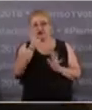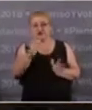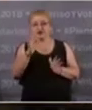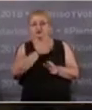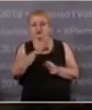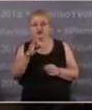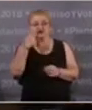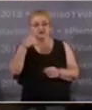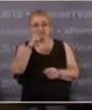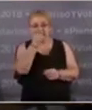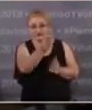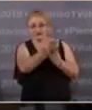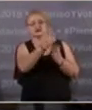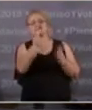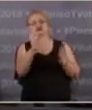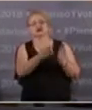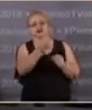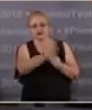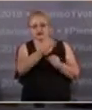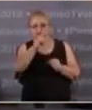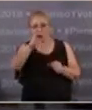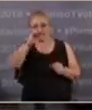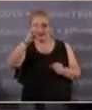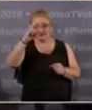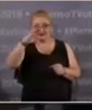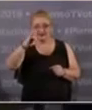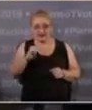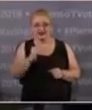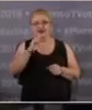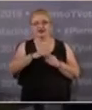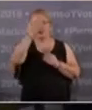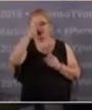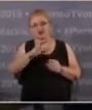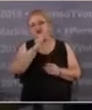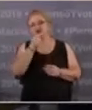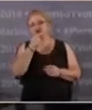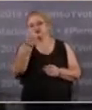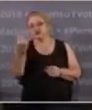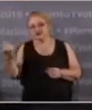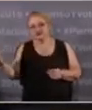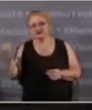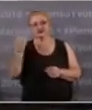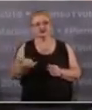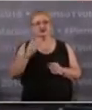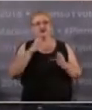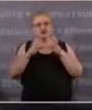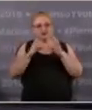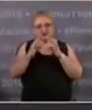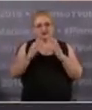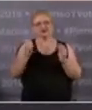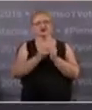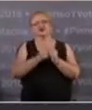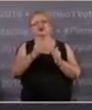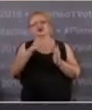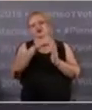violencia, generar y fomentar la cultura entre los chavitos y entre las sociedades y como su comunicación, y con protocolos de interactuación con